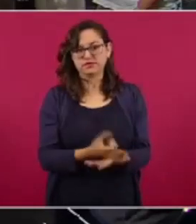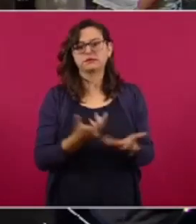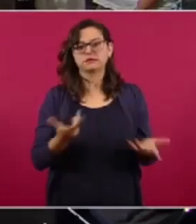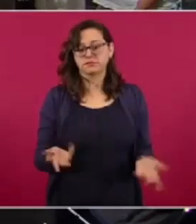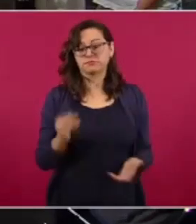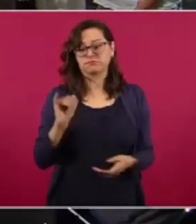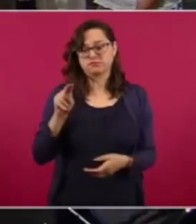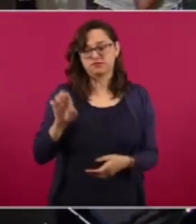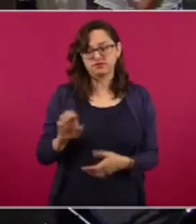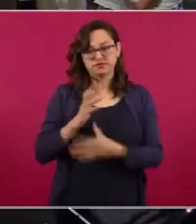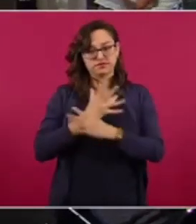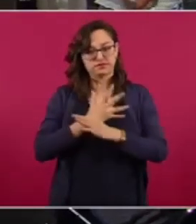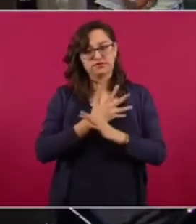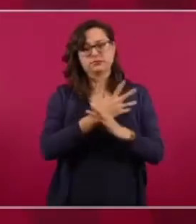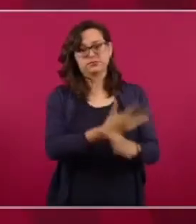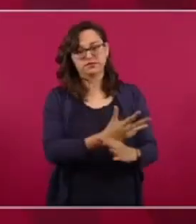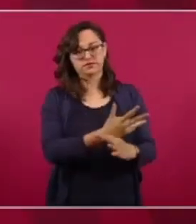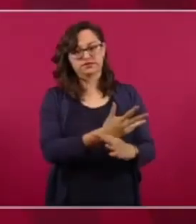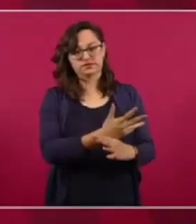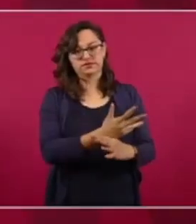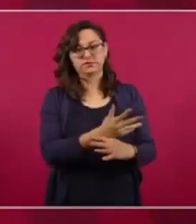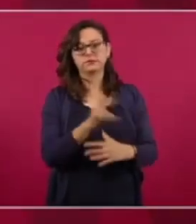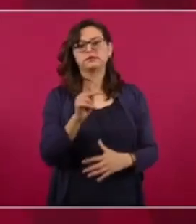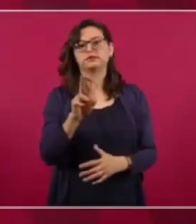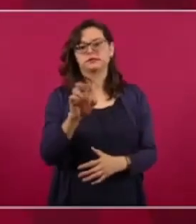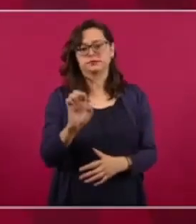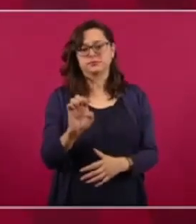INE en el PREP,